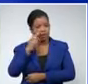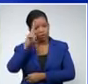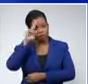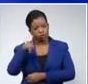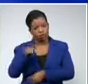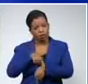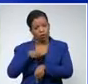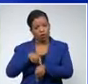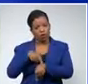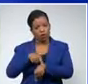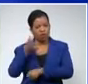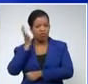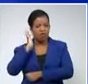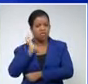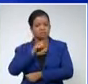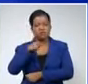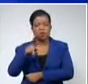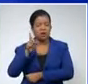gente no te escucha.